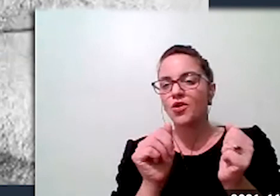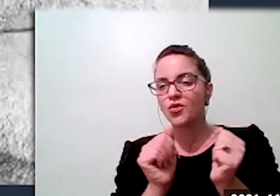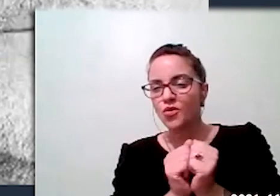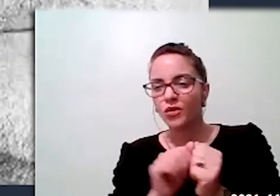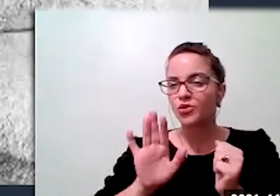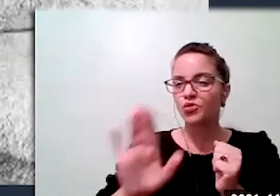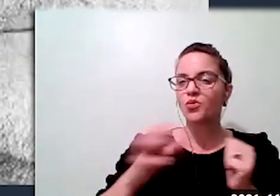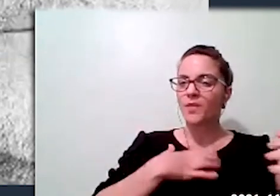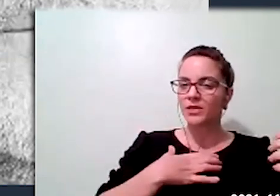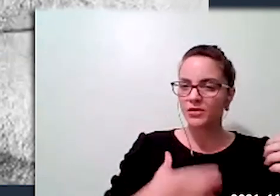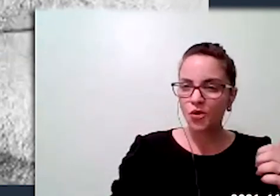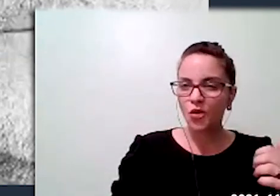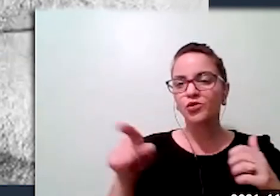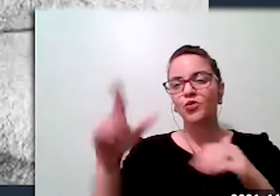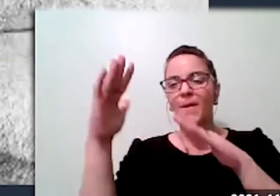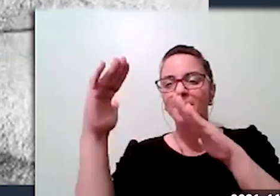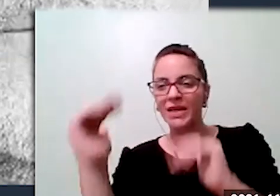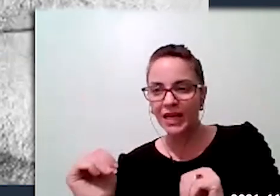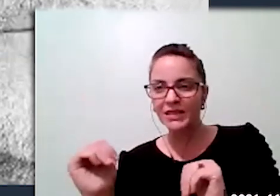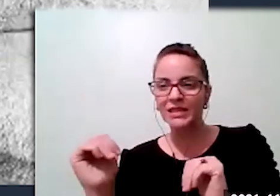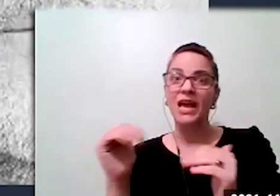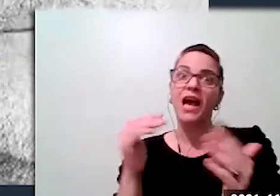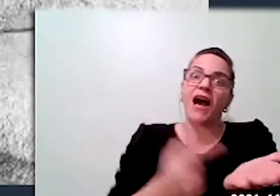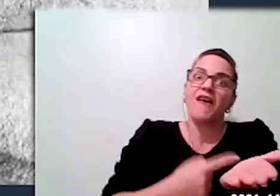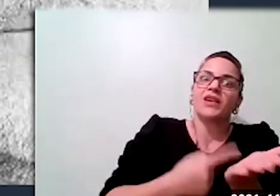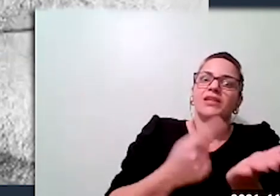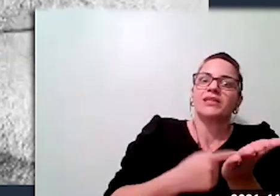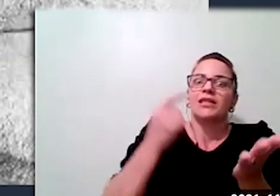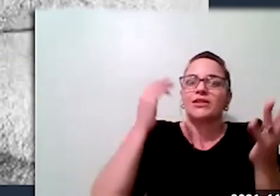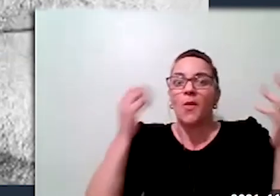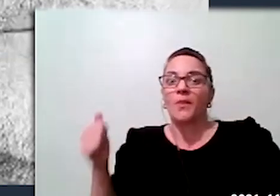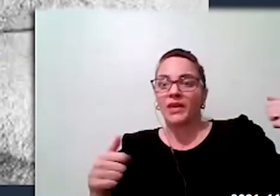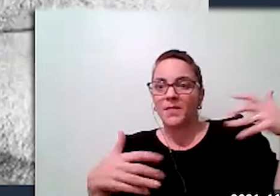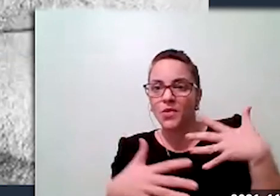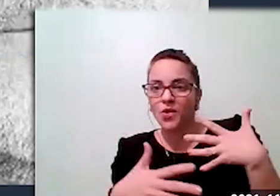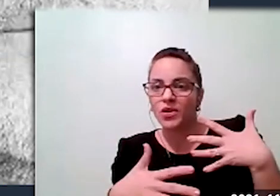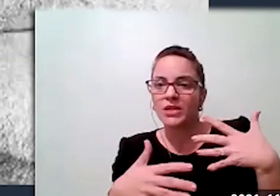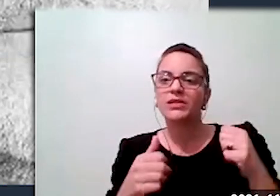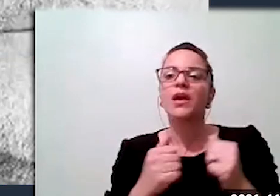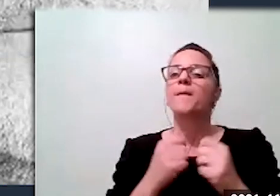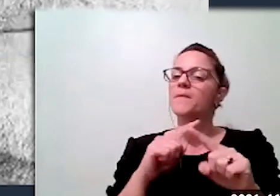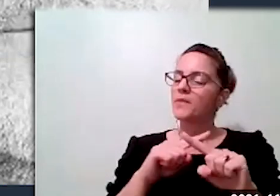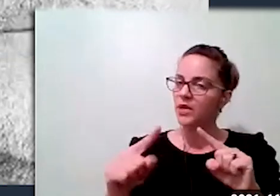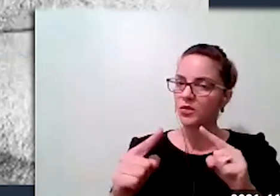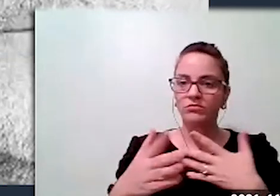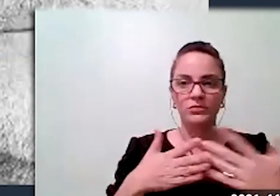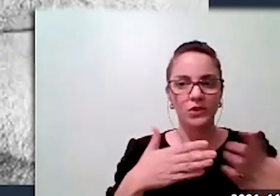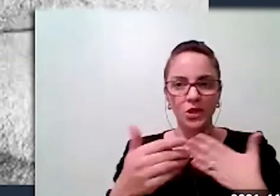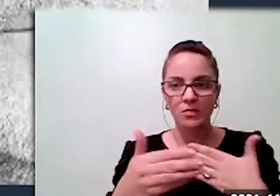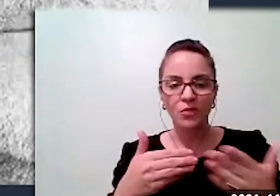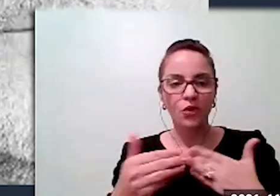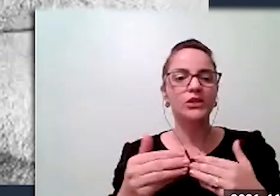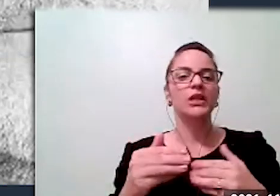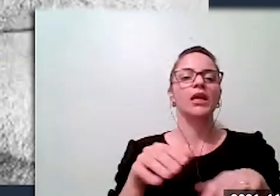devociones, esperanzas y pesadillas. Encendido el incienso, se alumbran las opciones estéticas,